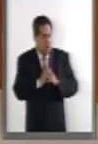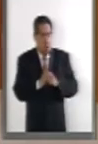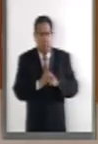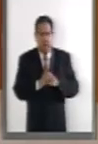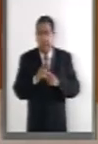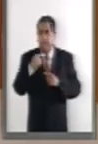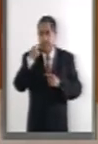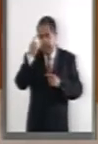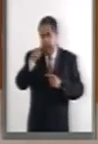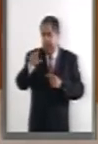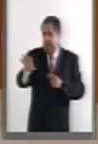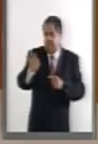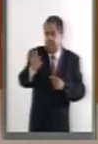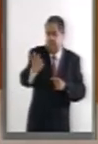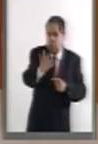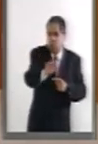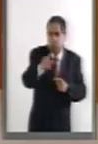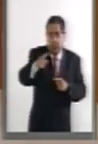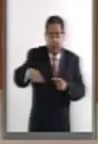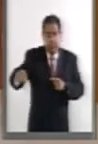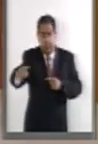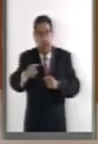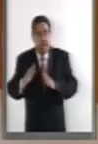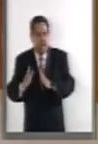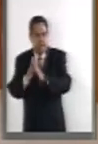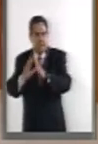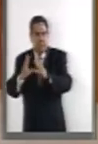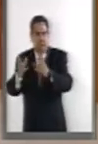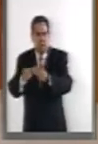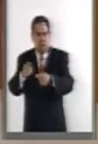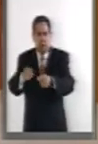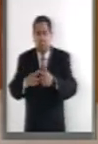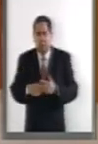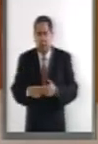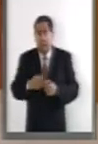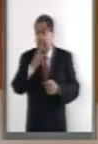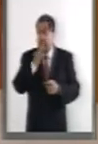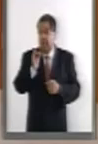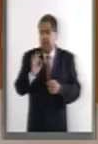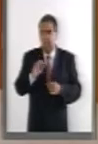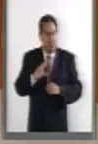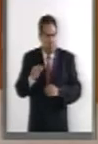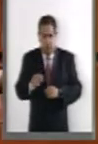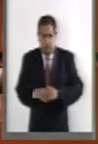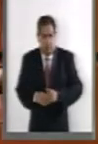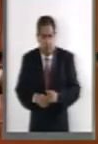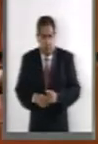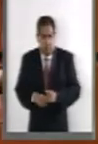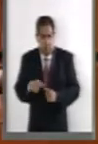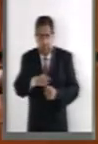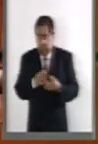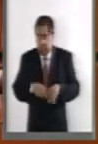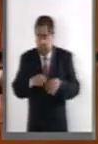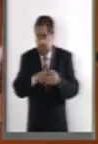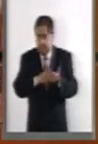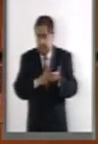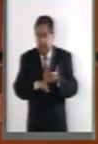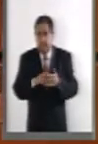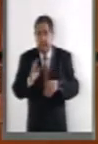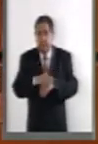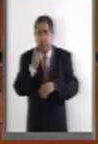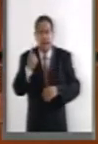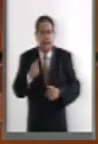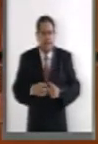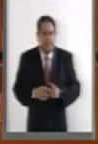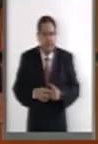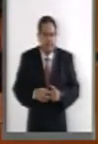seleccionador del Comité de Participación Ciudadana no es cualquier cosa. Porque los